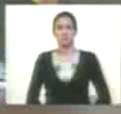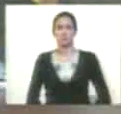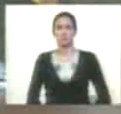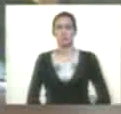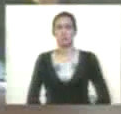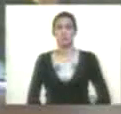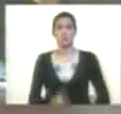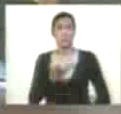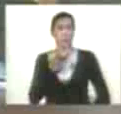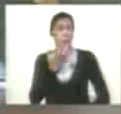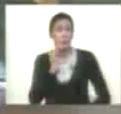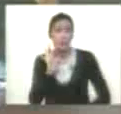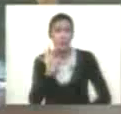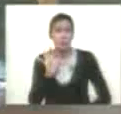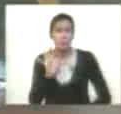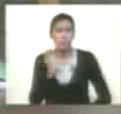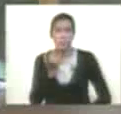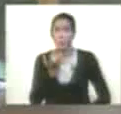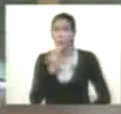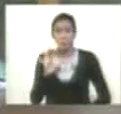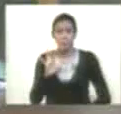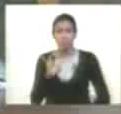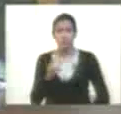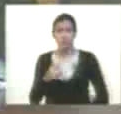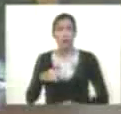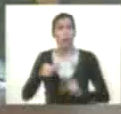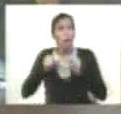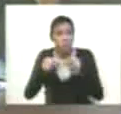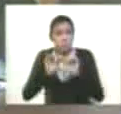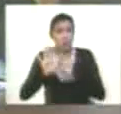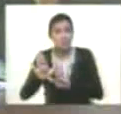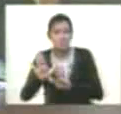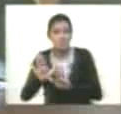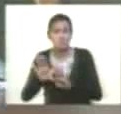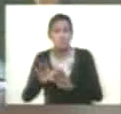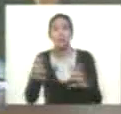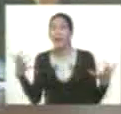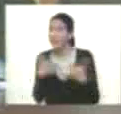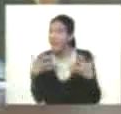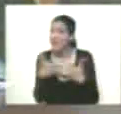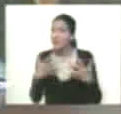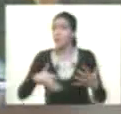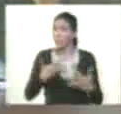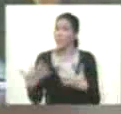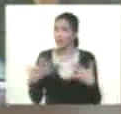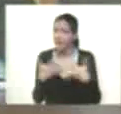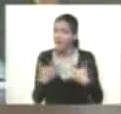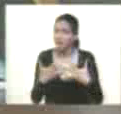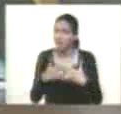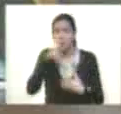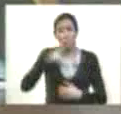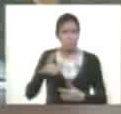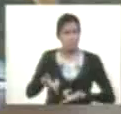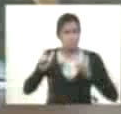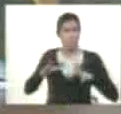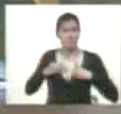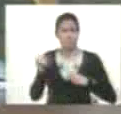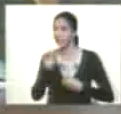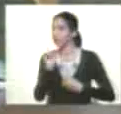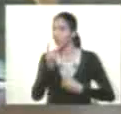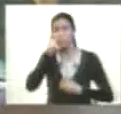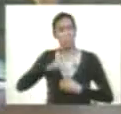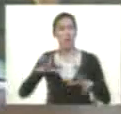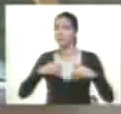Llevarían este país a una guerra, porque el pueblo no se va a dejar, ni nuestros soldados se van a dejar, así lo sé. He hablado